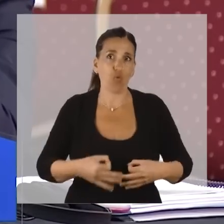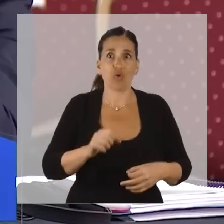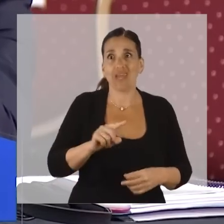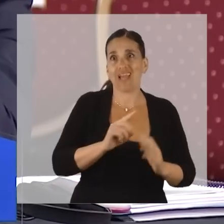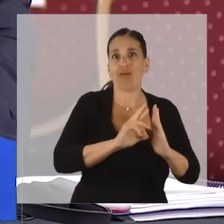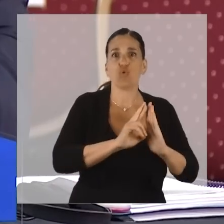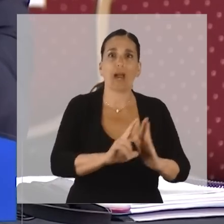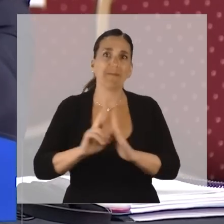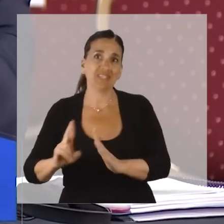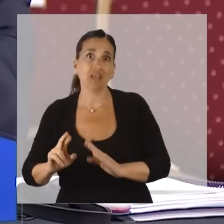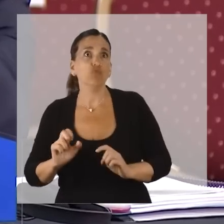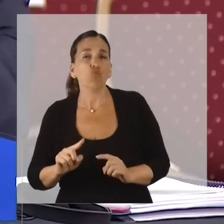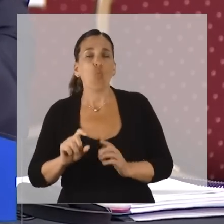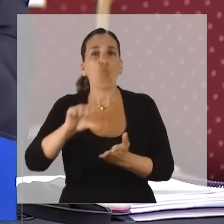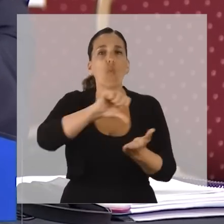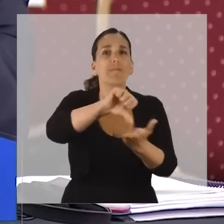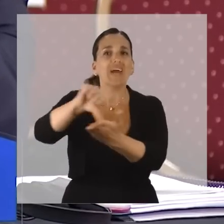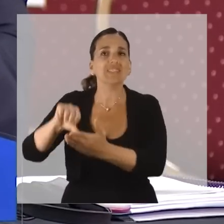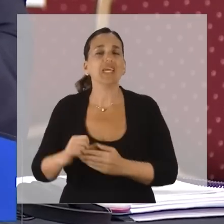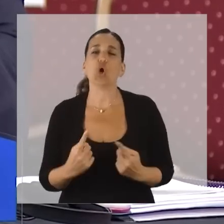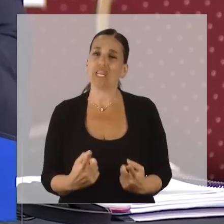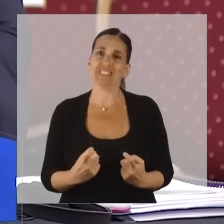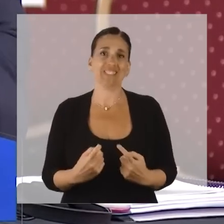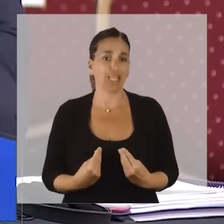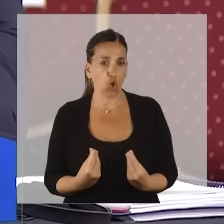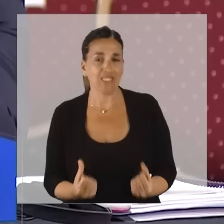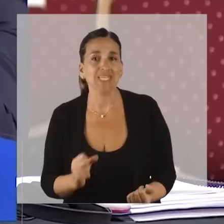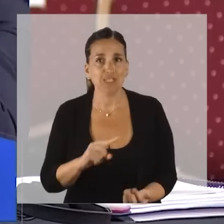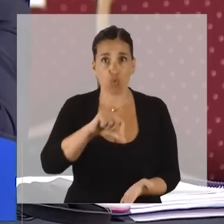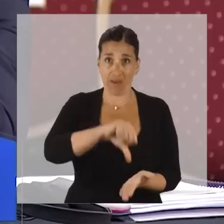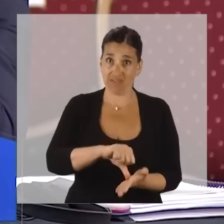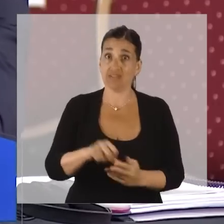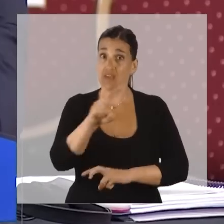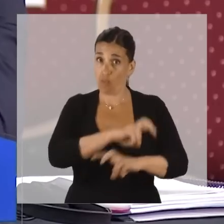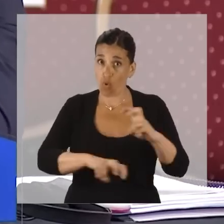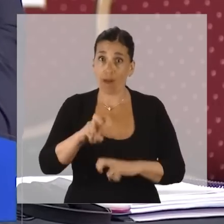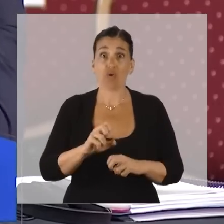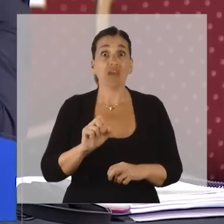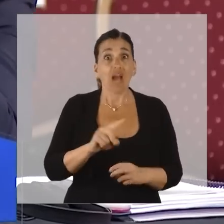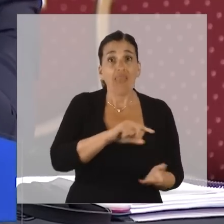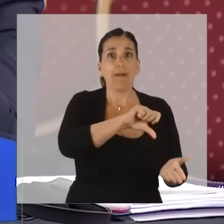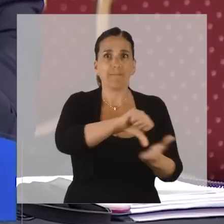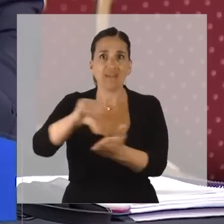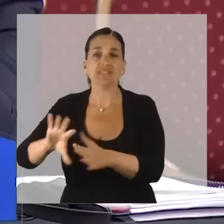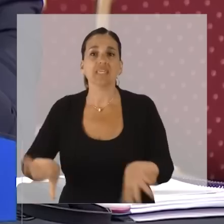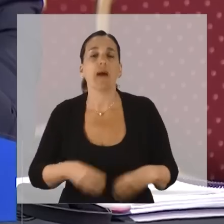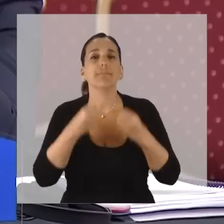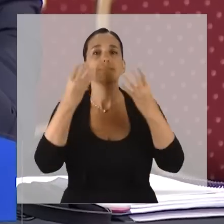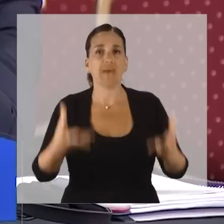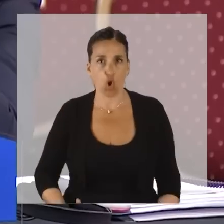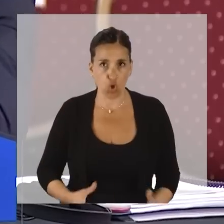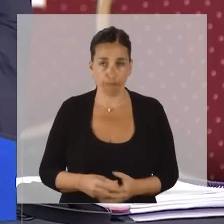representamos el sentir nacional y bregamos para que nuestros pueblos sean prósperos